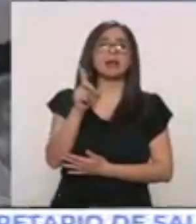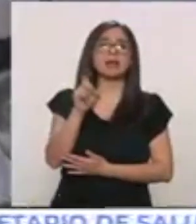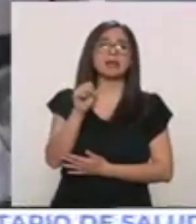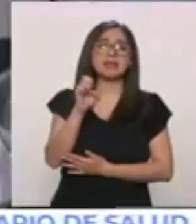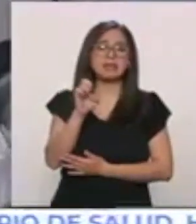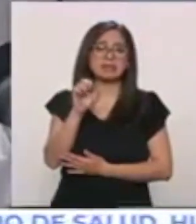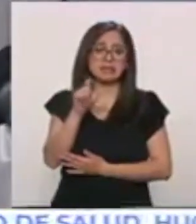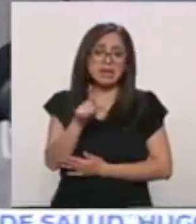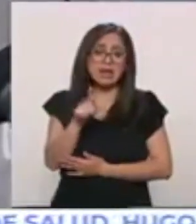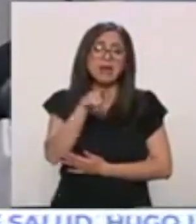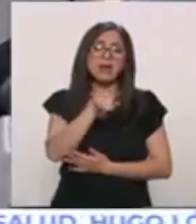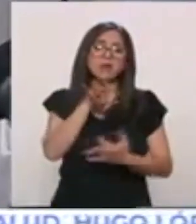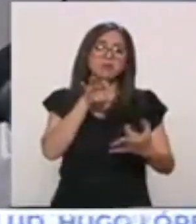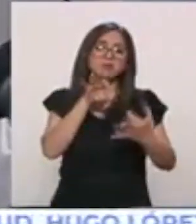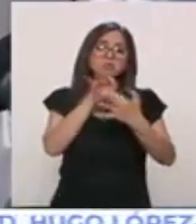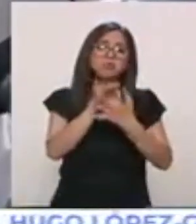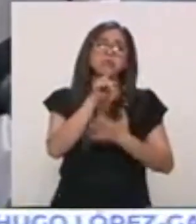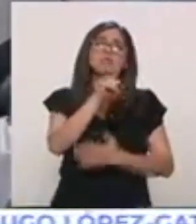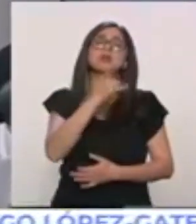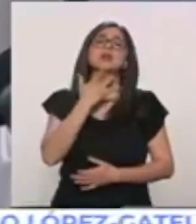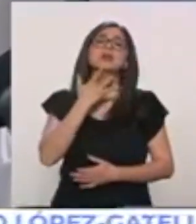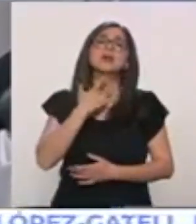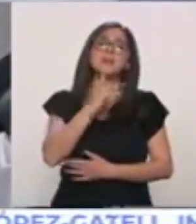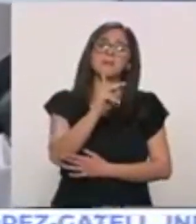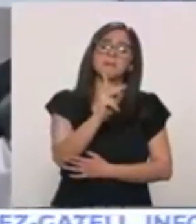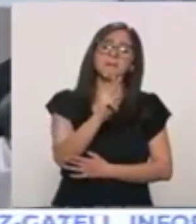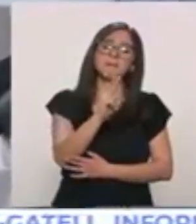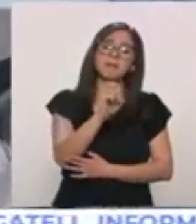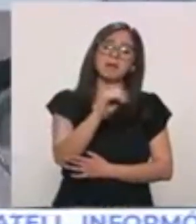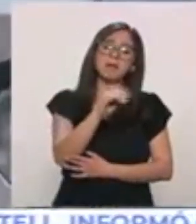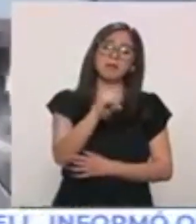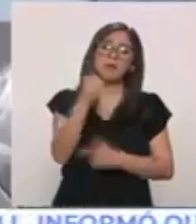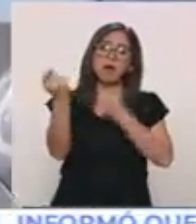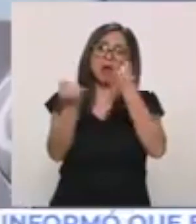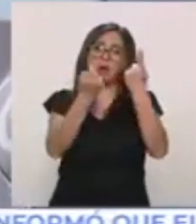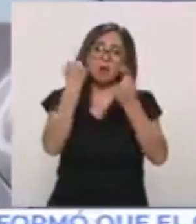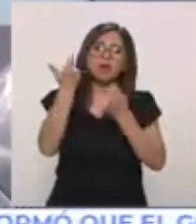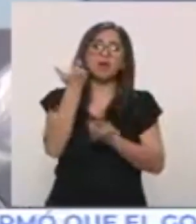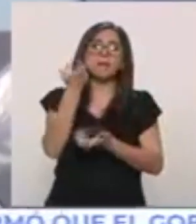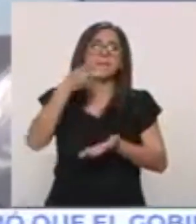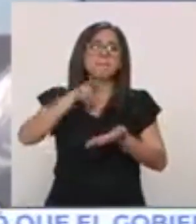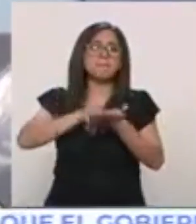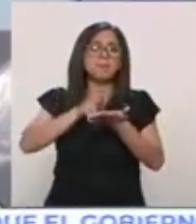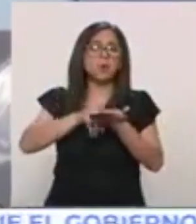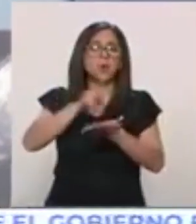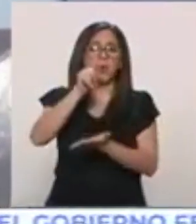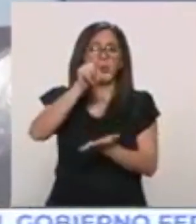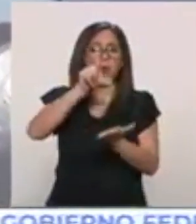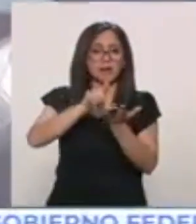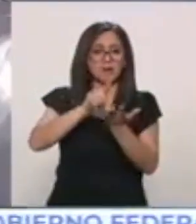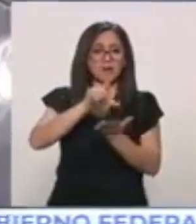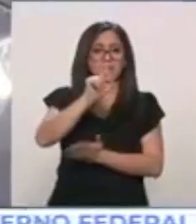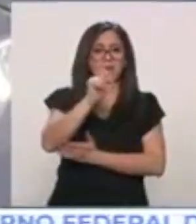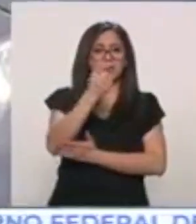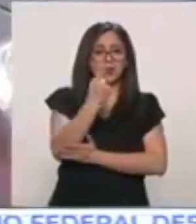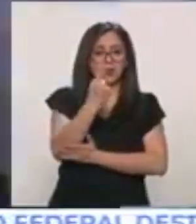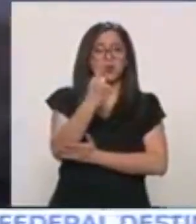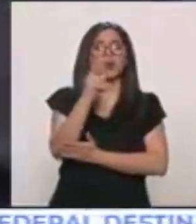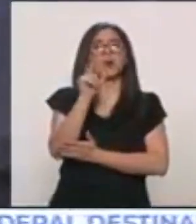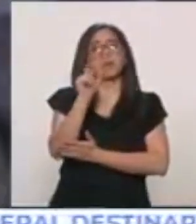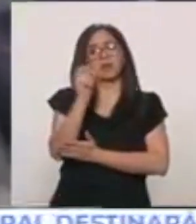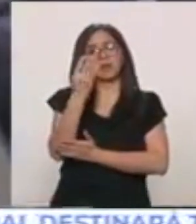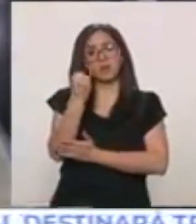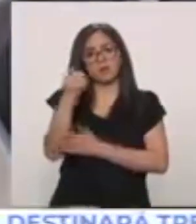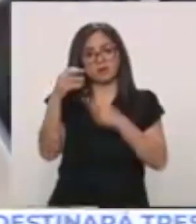permisionarios en línea, la gasolina premium en algunas gasolineras está el litro en 21 pesos con